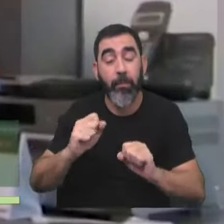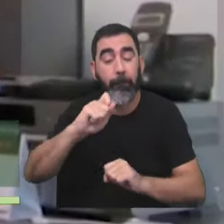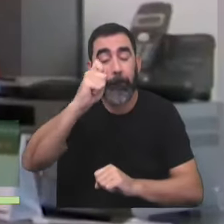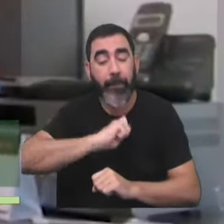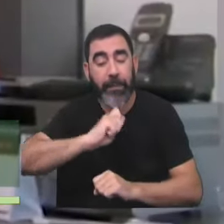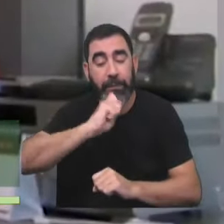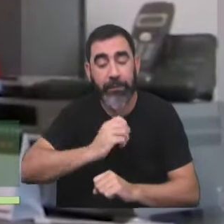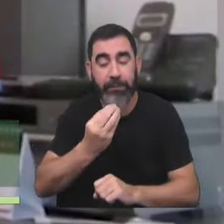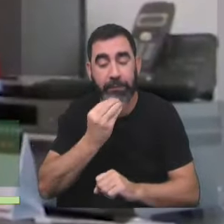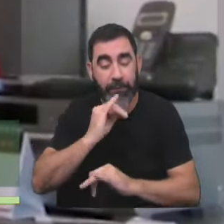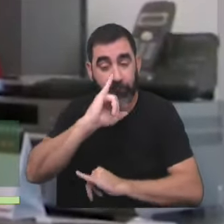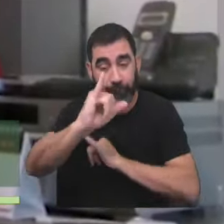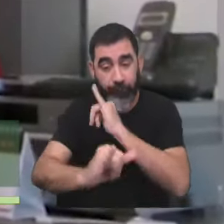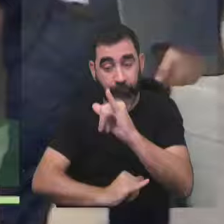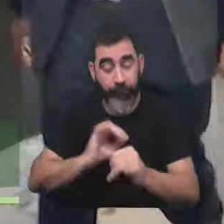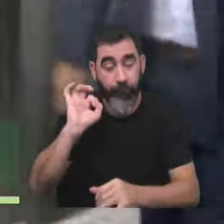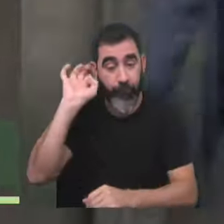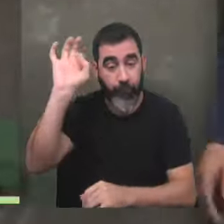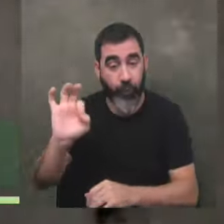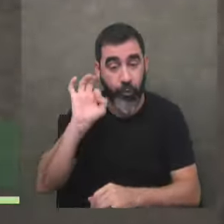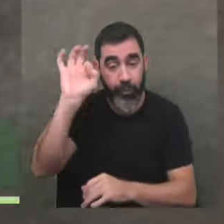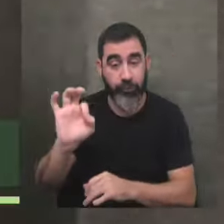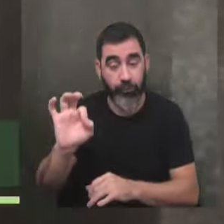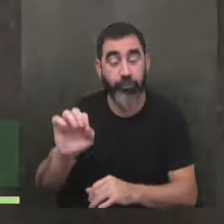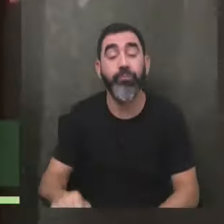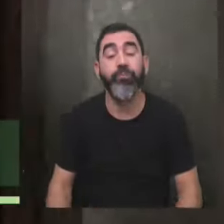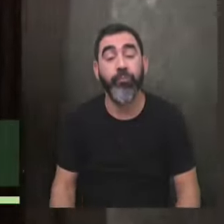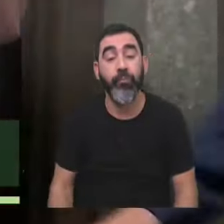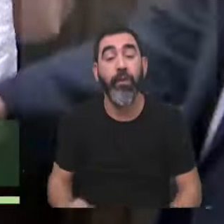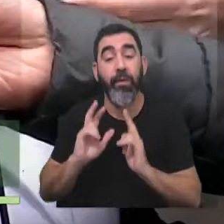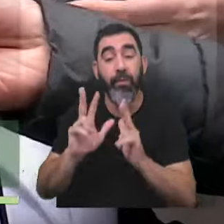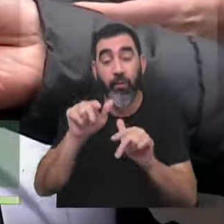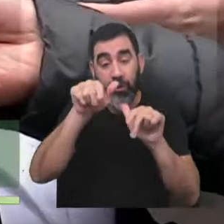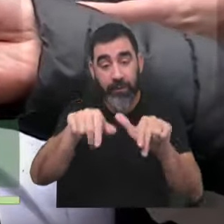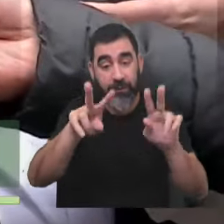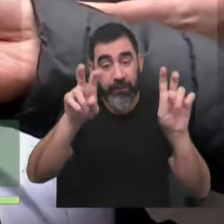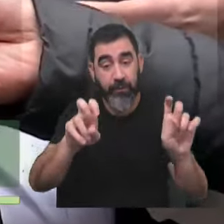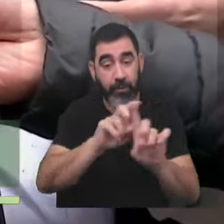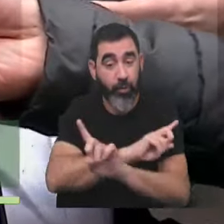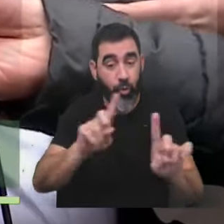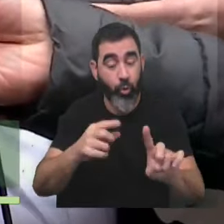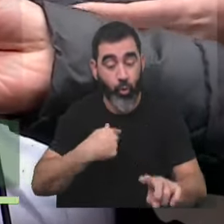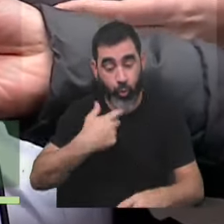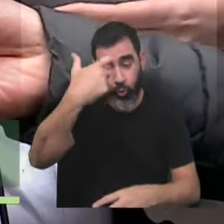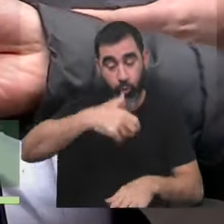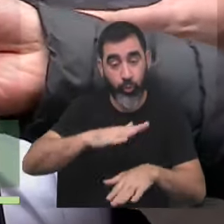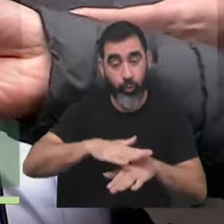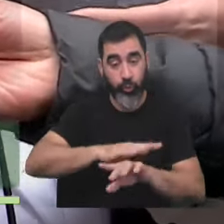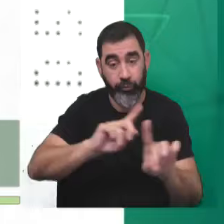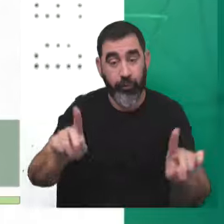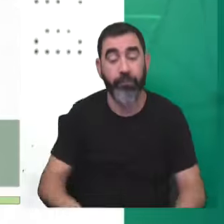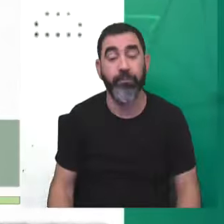verdad y ocultaron información a la cámara de senadores y a la ciudadanía aseguró que ese accionar escapa al ámbito de competencia del Ministerio